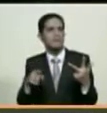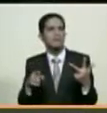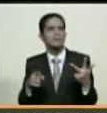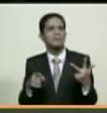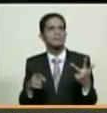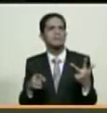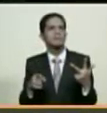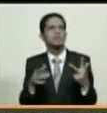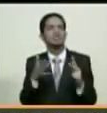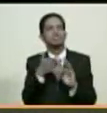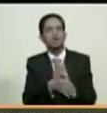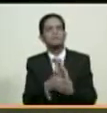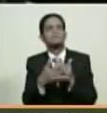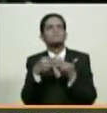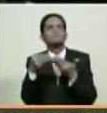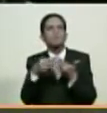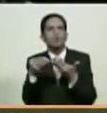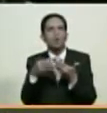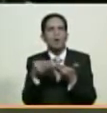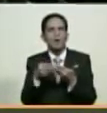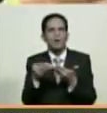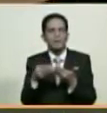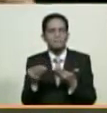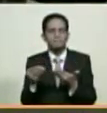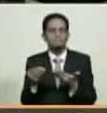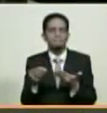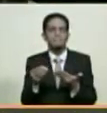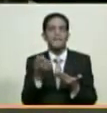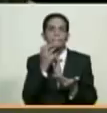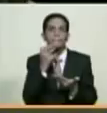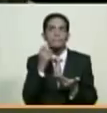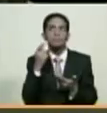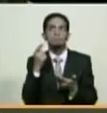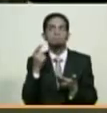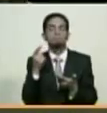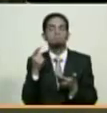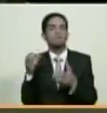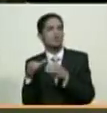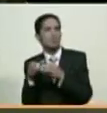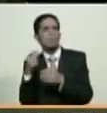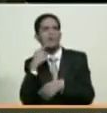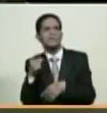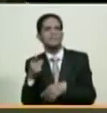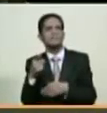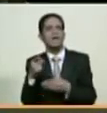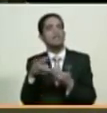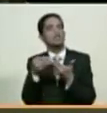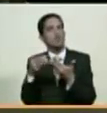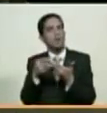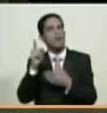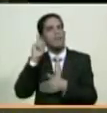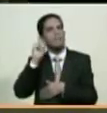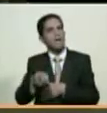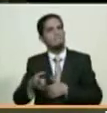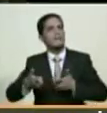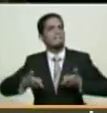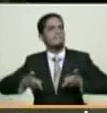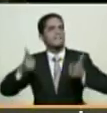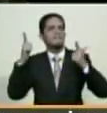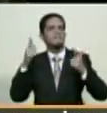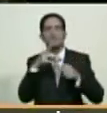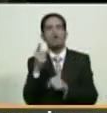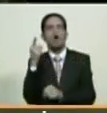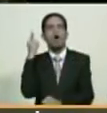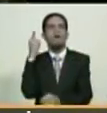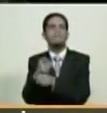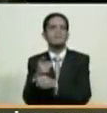a las divisas, ya hay sectores que dicen que las divisas se tienen que transar a un mercado libre que no sea una tasa que